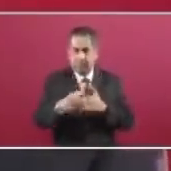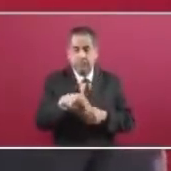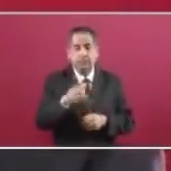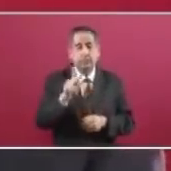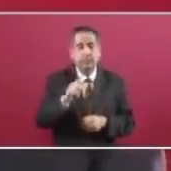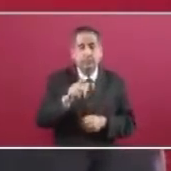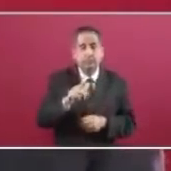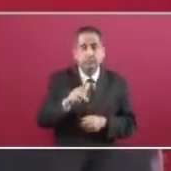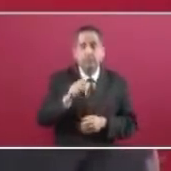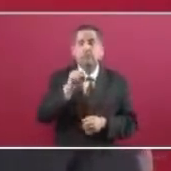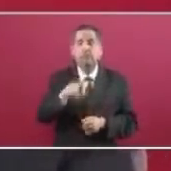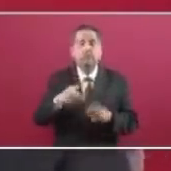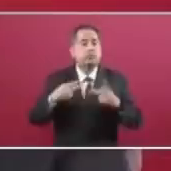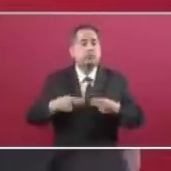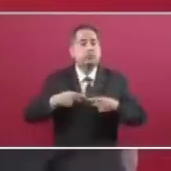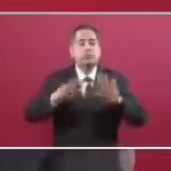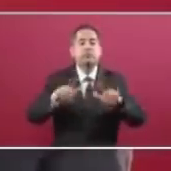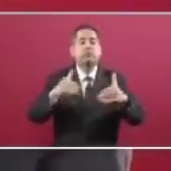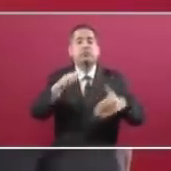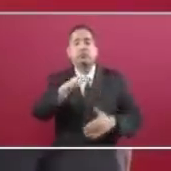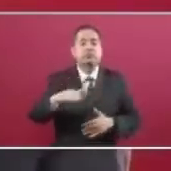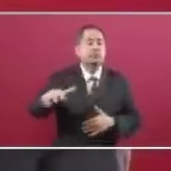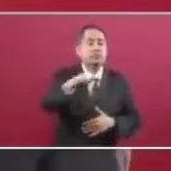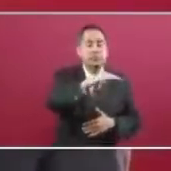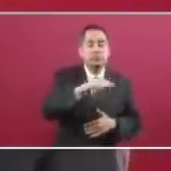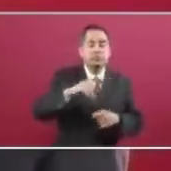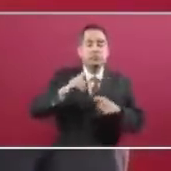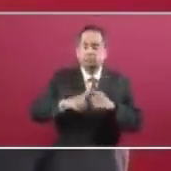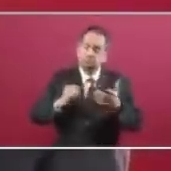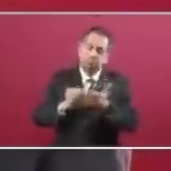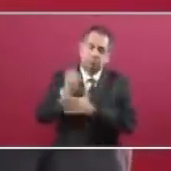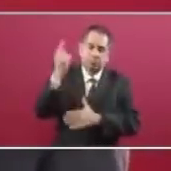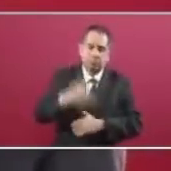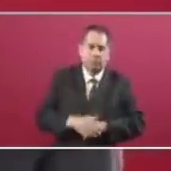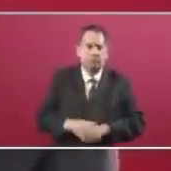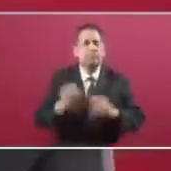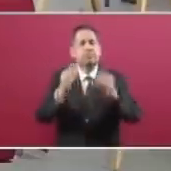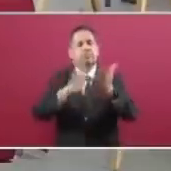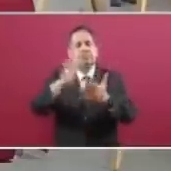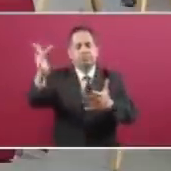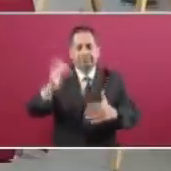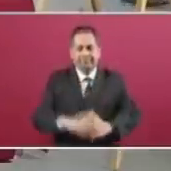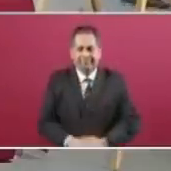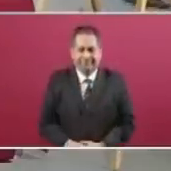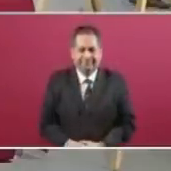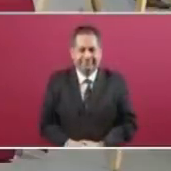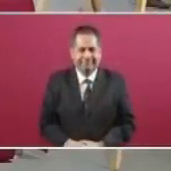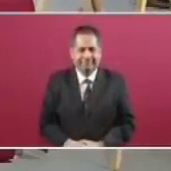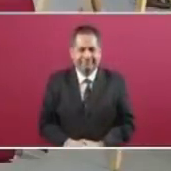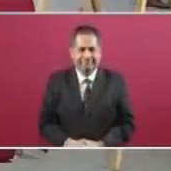al final van a ser los ciudadanos los que van a decidir. Muchas gracias.